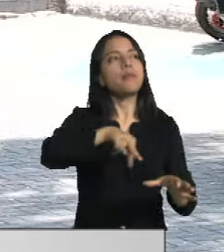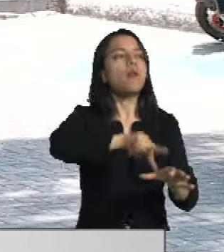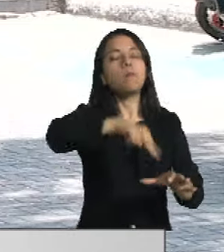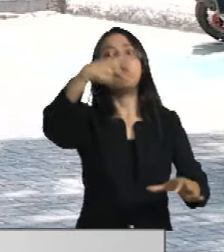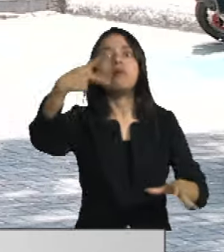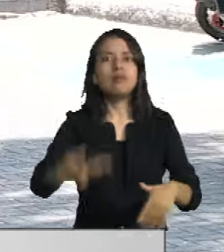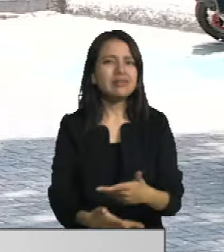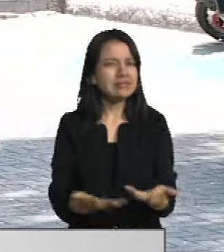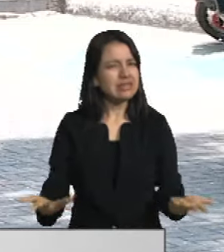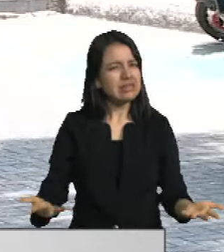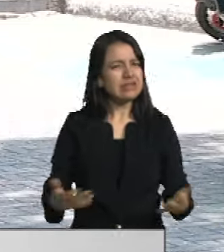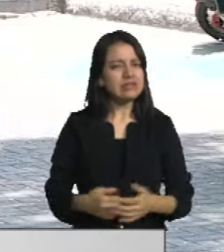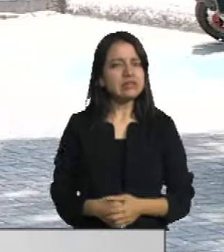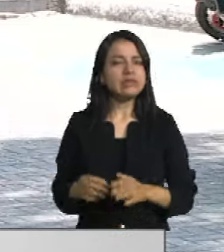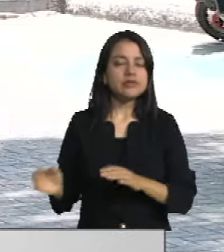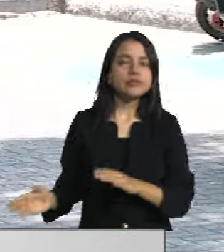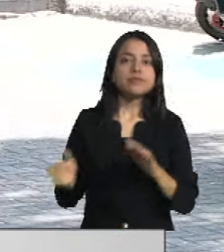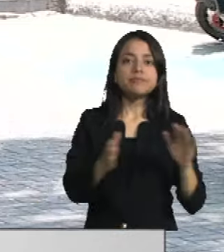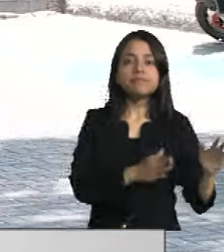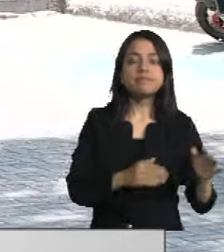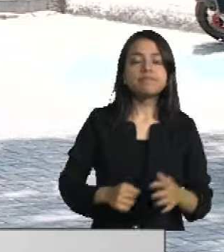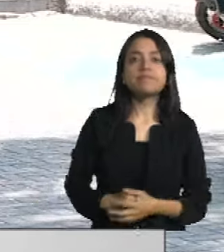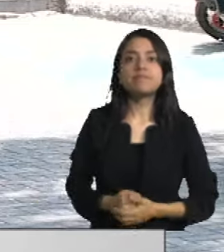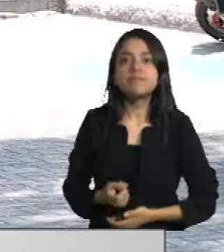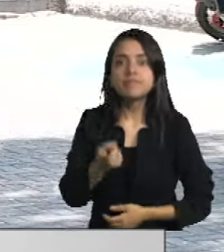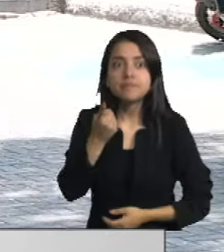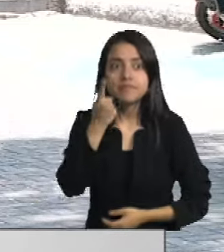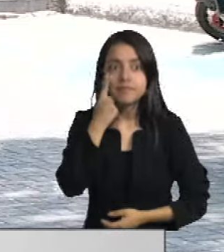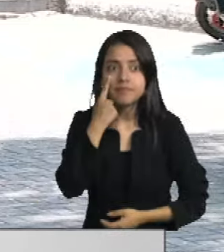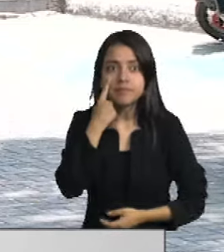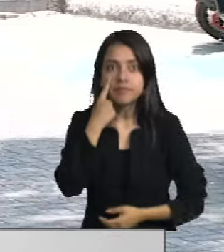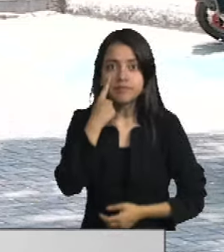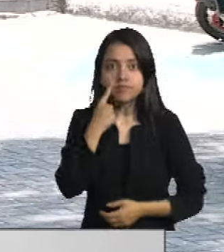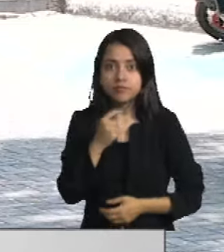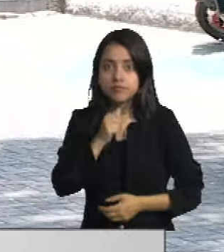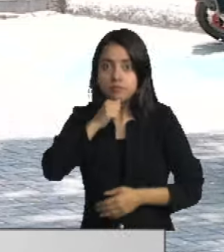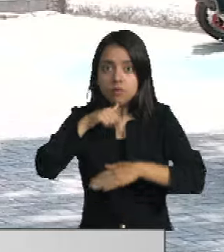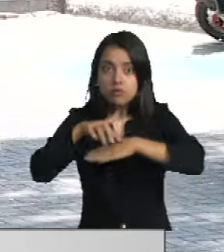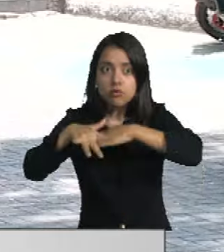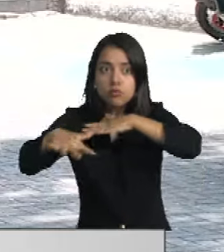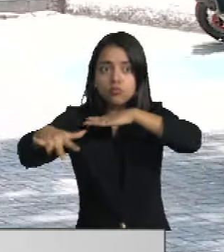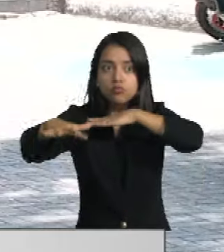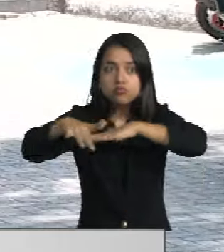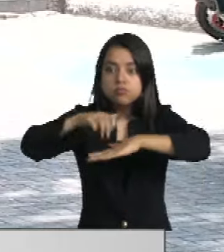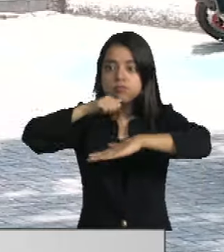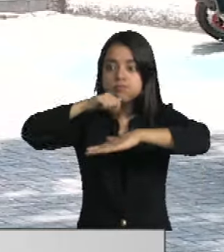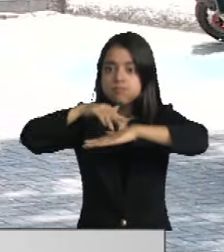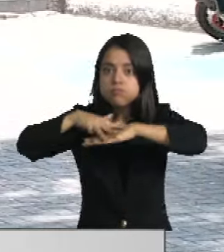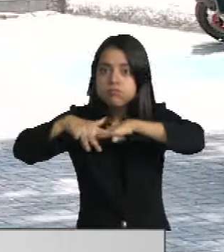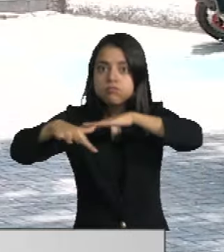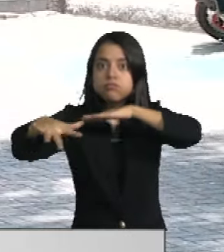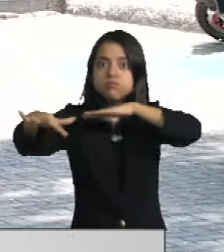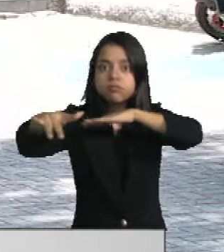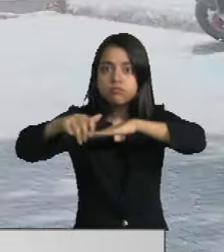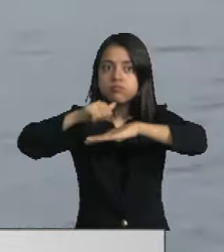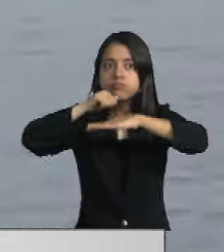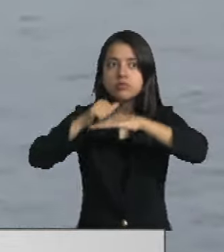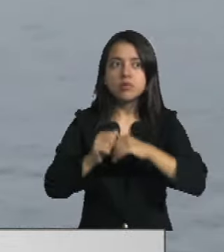cambiamos de tema, pues en una operación de interdicción marítima en el Pacífico Sur colombiano fue incautada más de una tonelada de